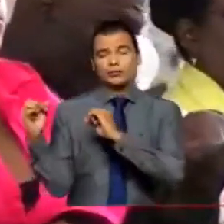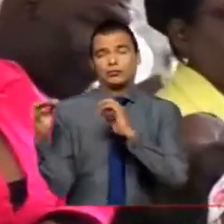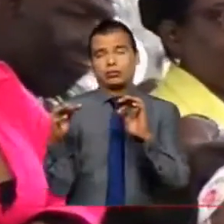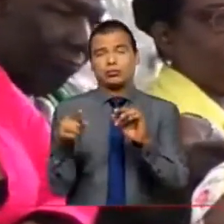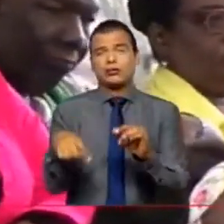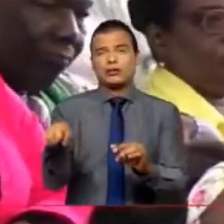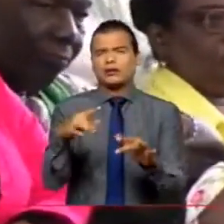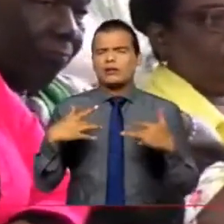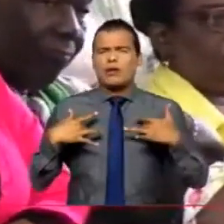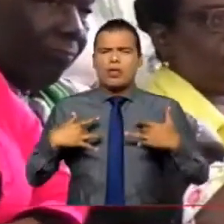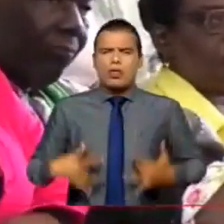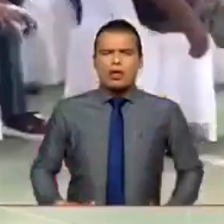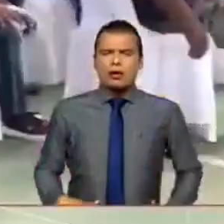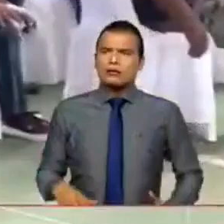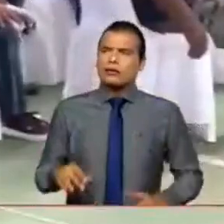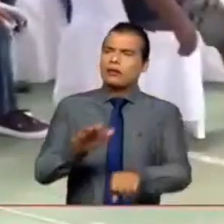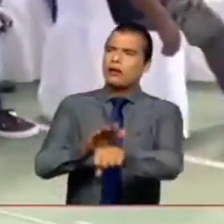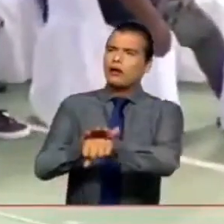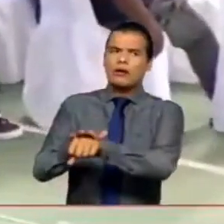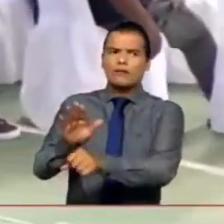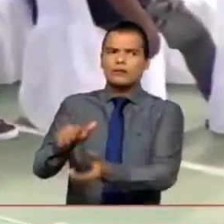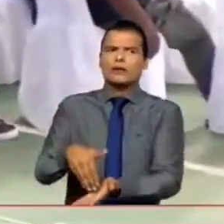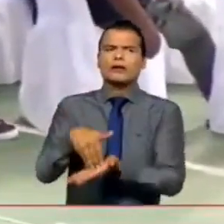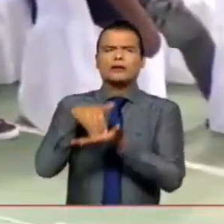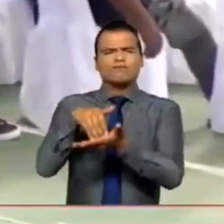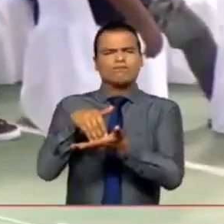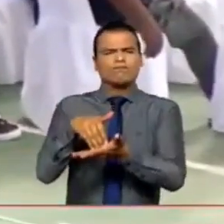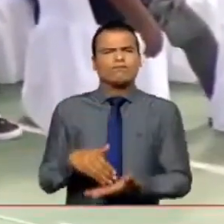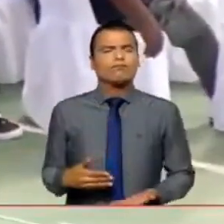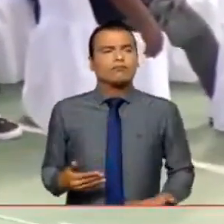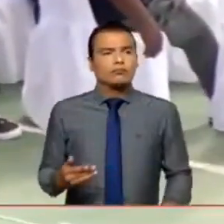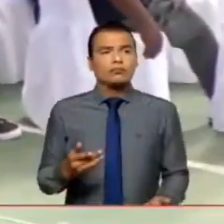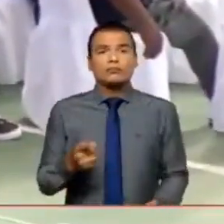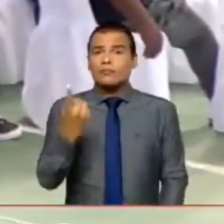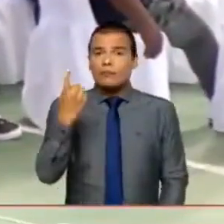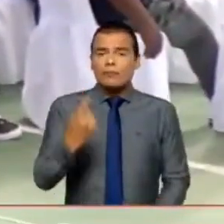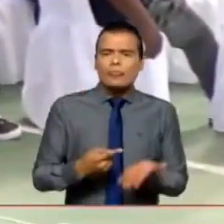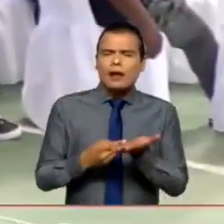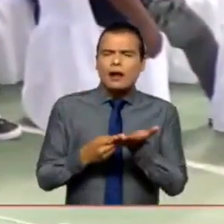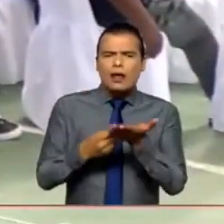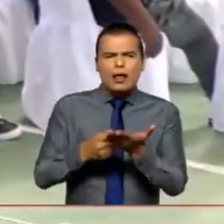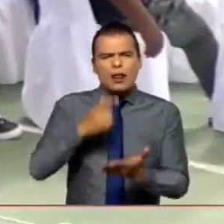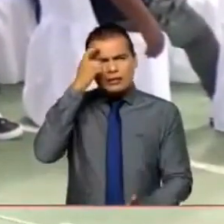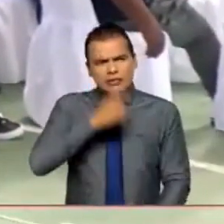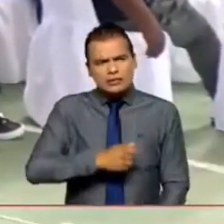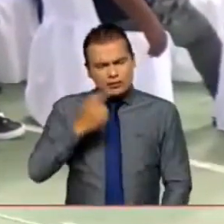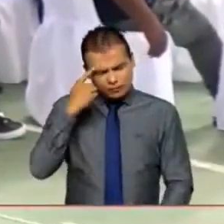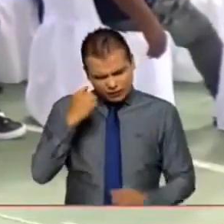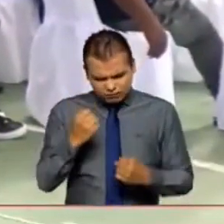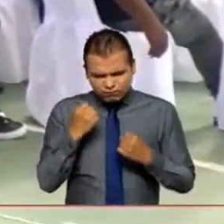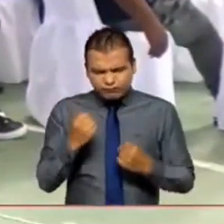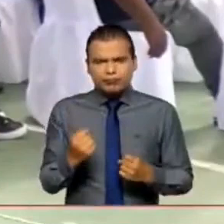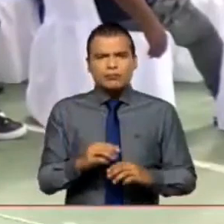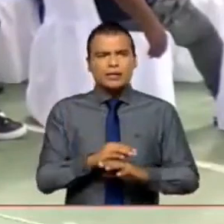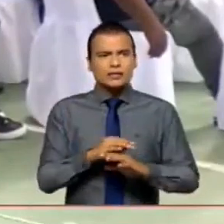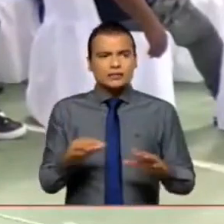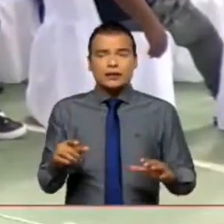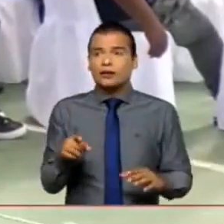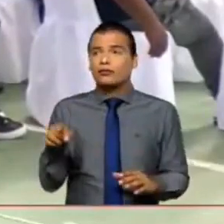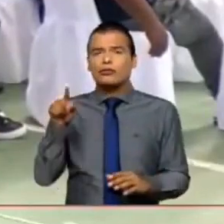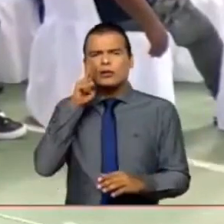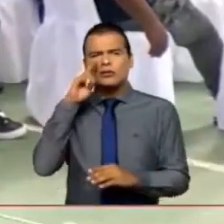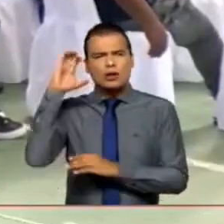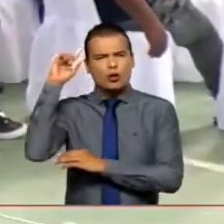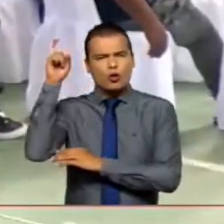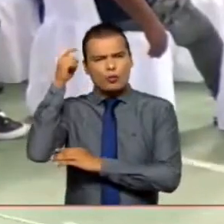balas, levantaron su voz. O sea que no hay una solidez de ideas para negociar. Entonces, mientras ellos se coloquen de acuerdo, el gobierno